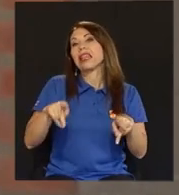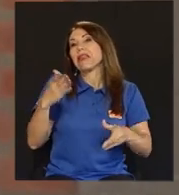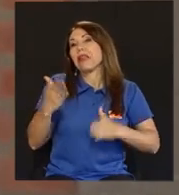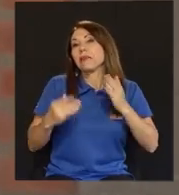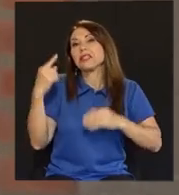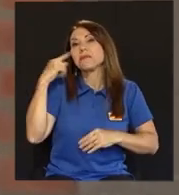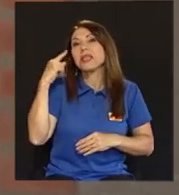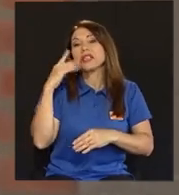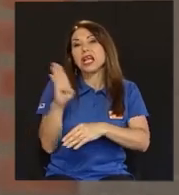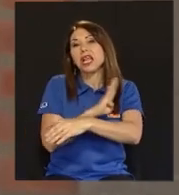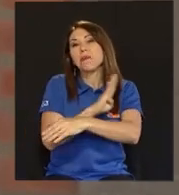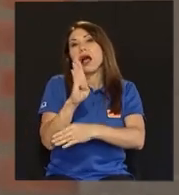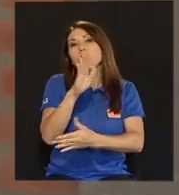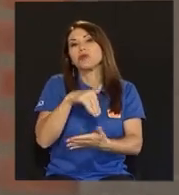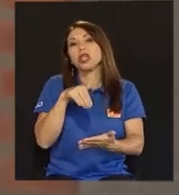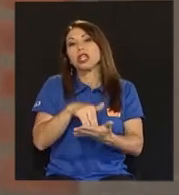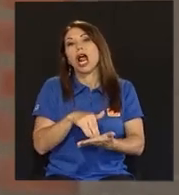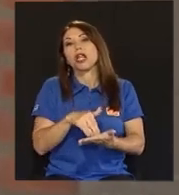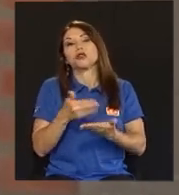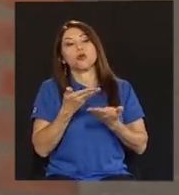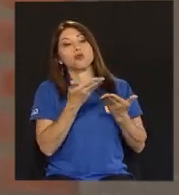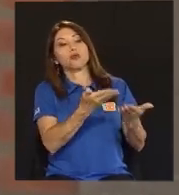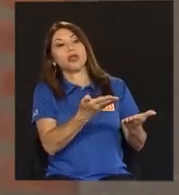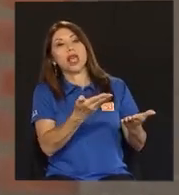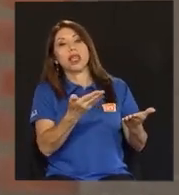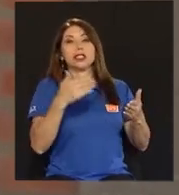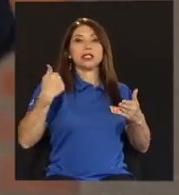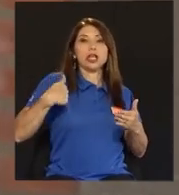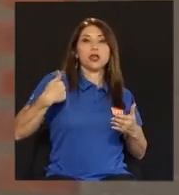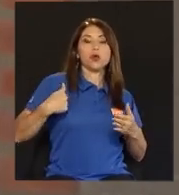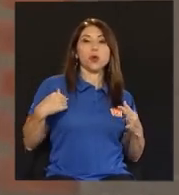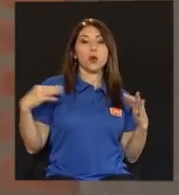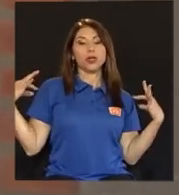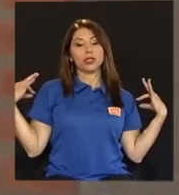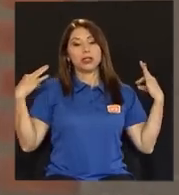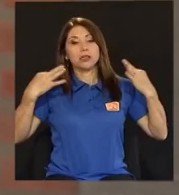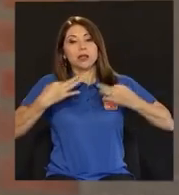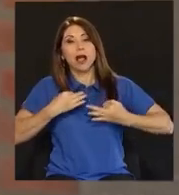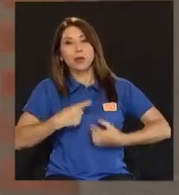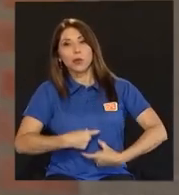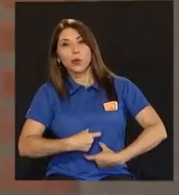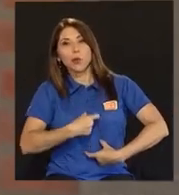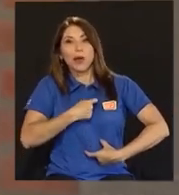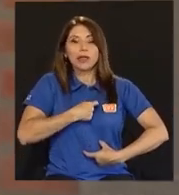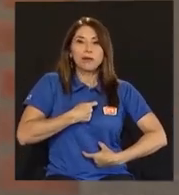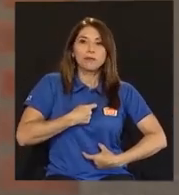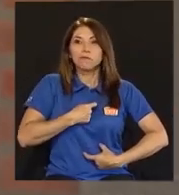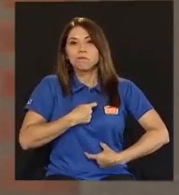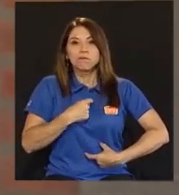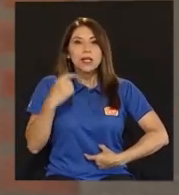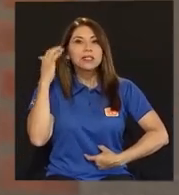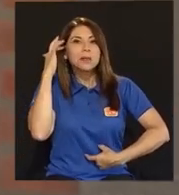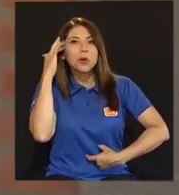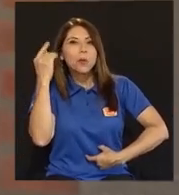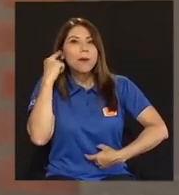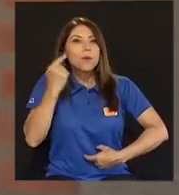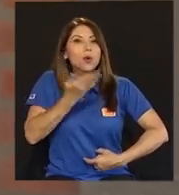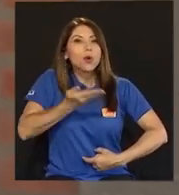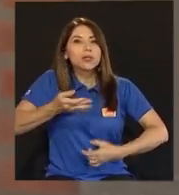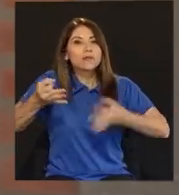son ustedes, unos señores de saco y corbata que se preocupan por algunas cosas formales y que están allá muy